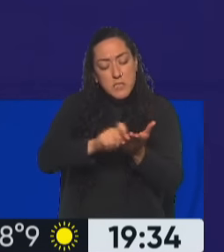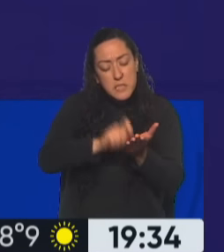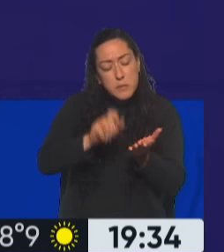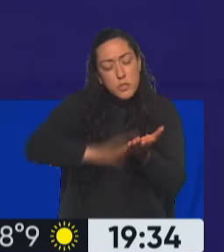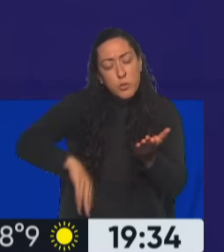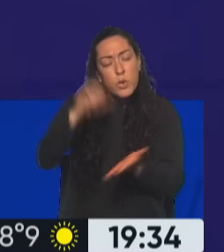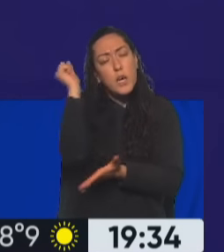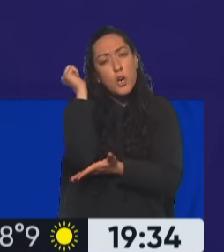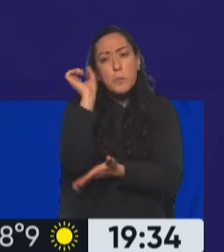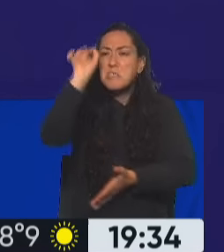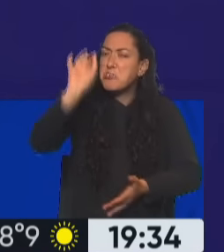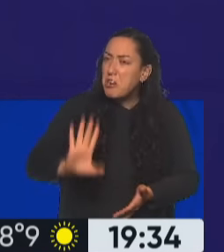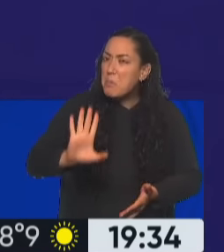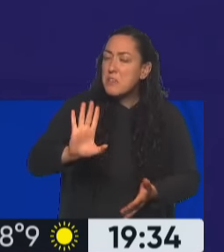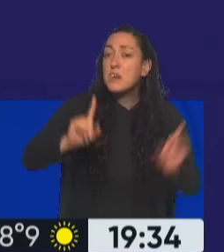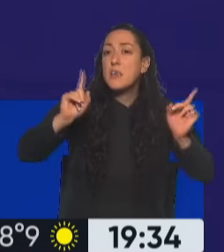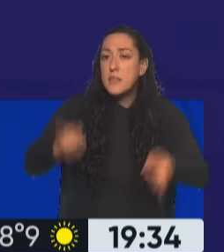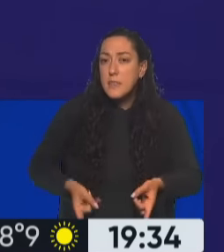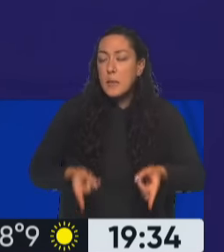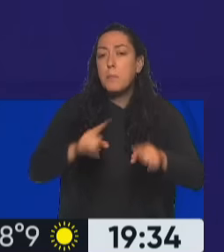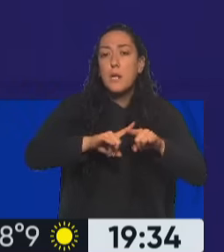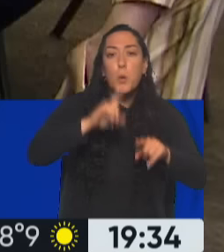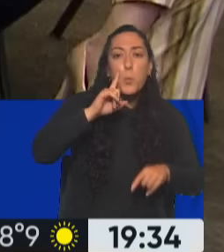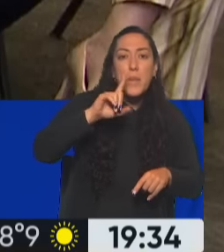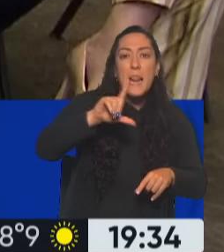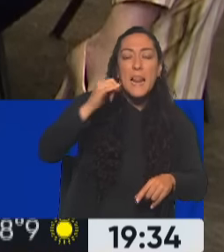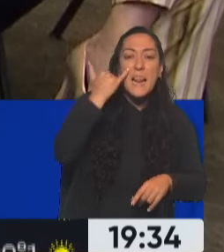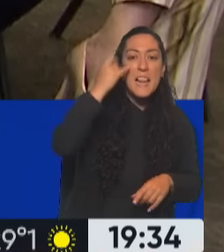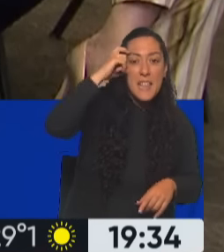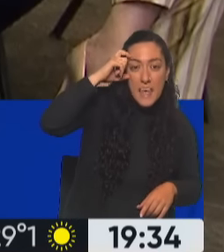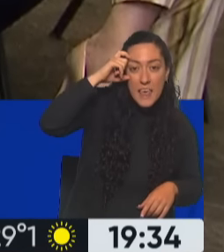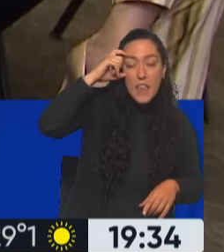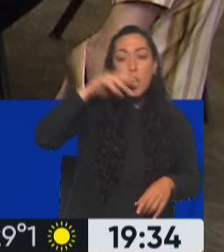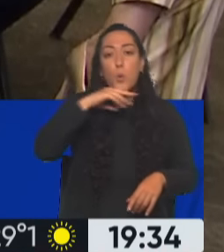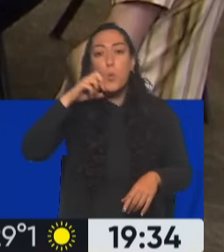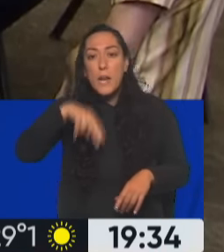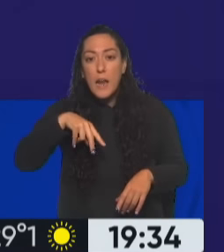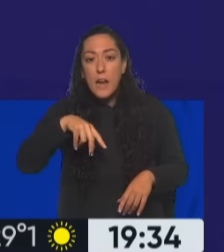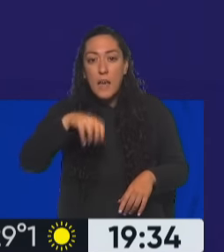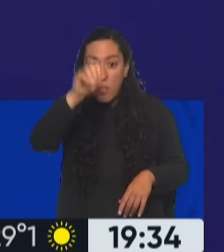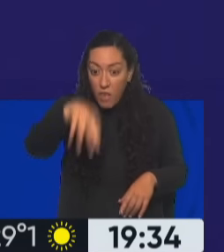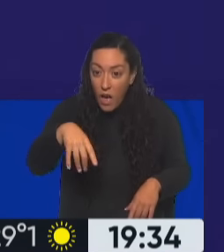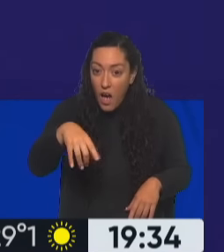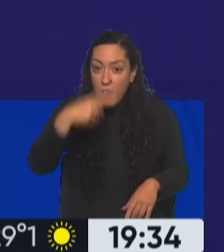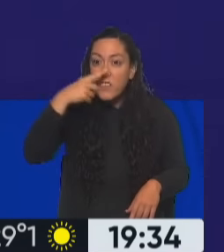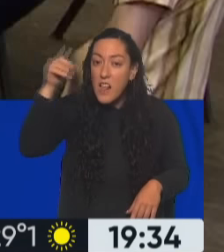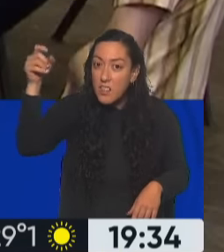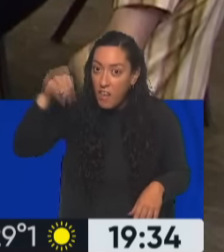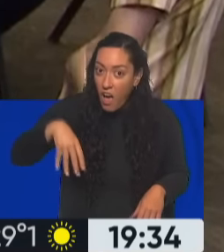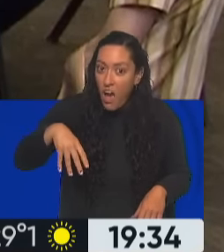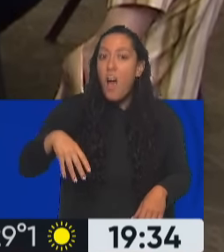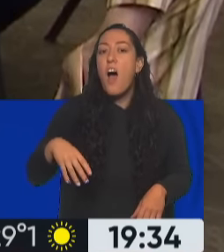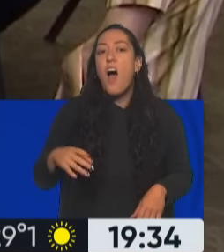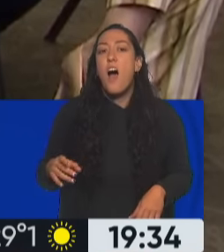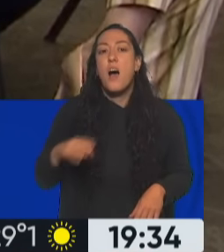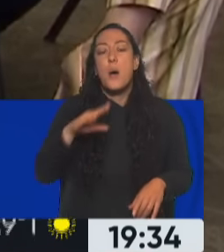más. También es un placer verlo a Willy, un placer verlo a Julián. Ah, viniste, al final viniste.